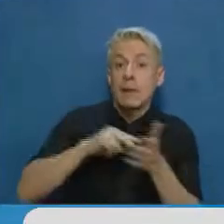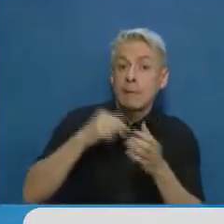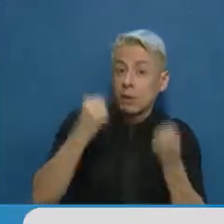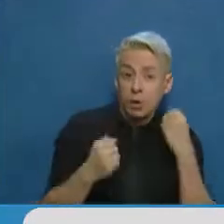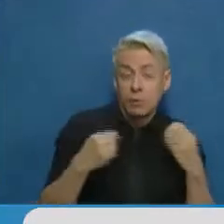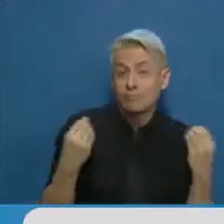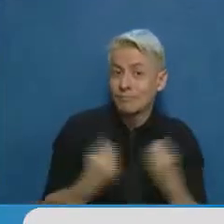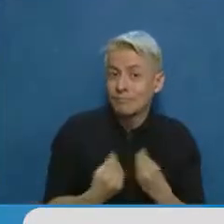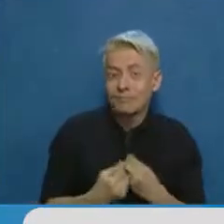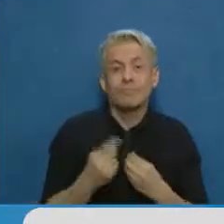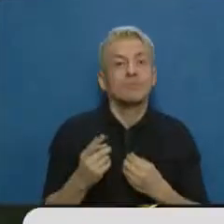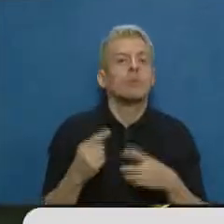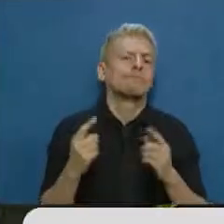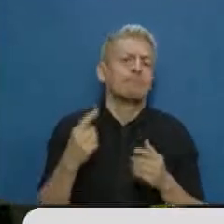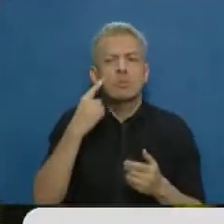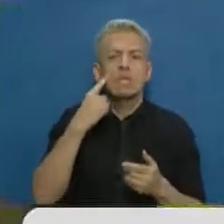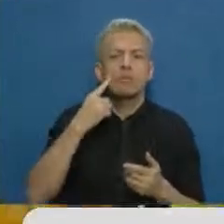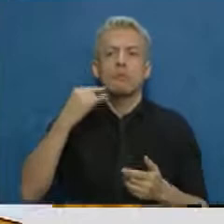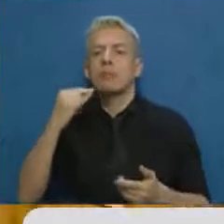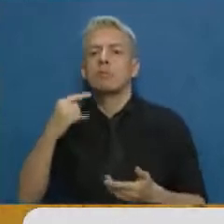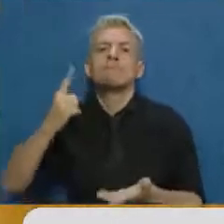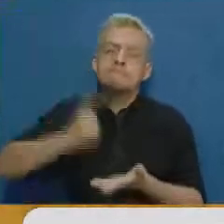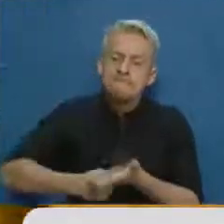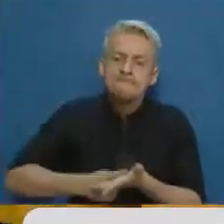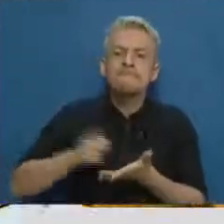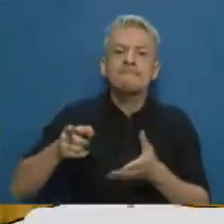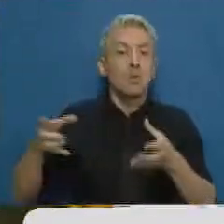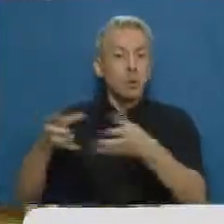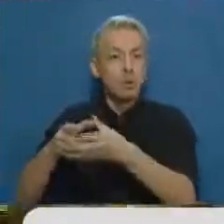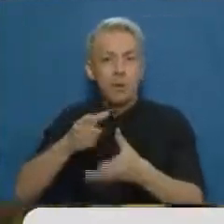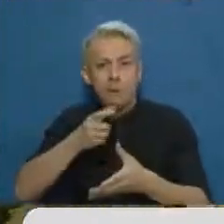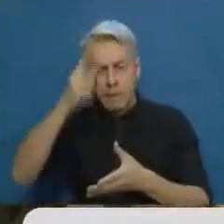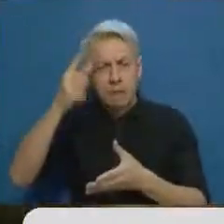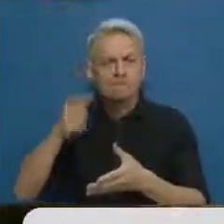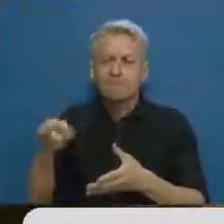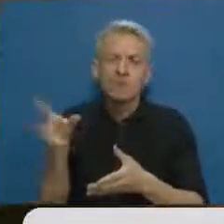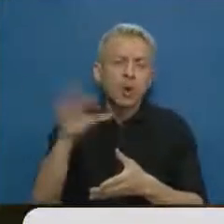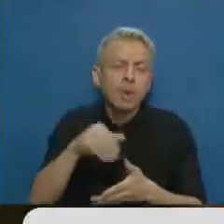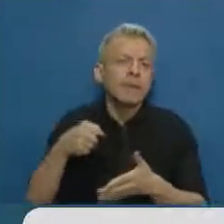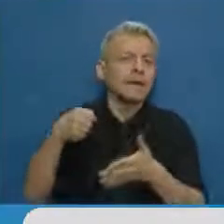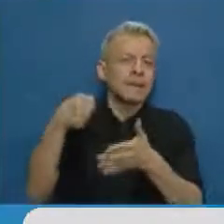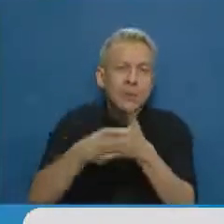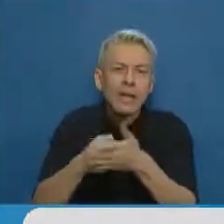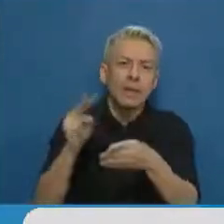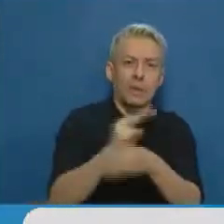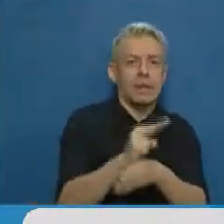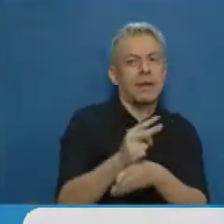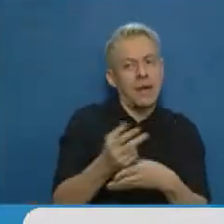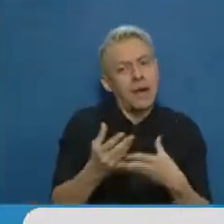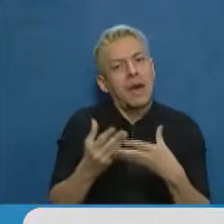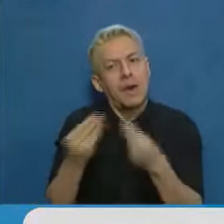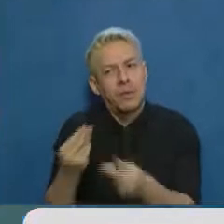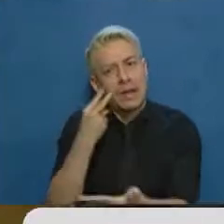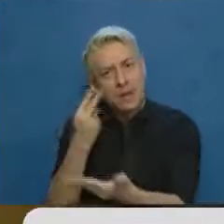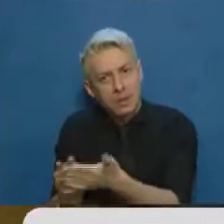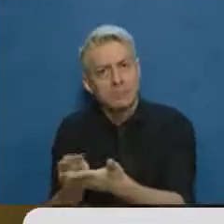municipios, pero quisimos priorizar a nuestros bomberos por el esfuerzo que hacen a diario, por cómo nos cuidan, y es una forma de agradecerle el esfuerzo que o cómo nos